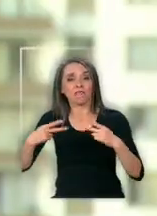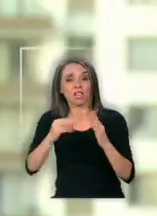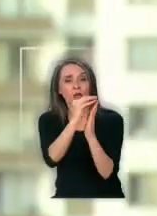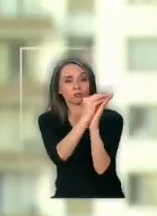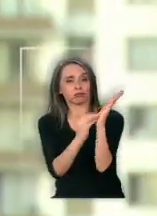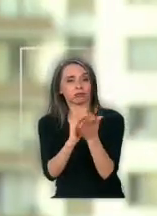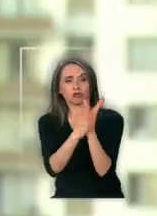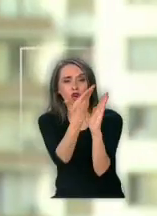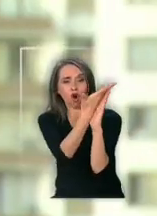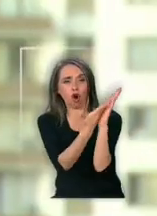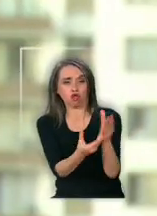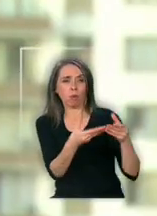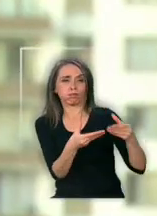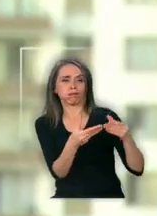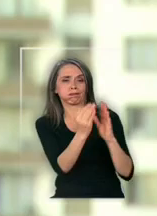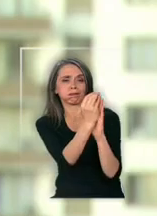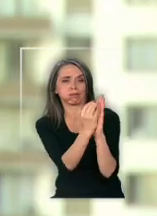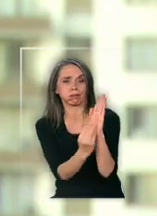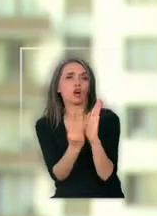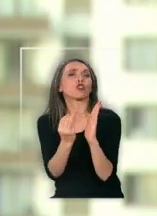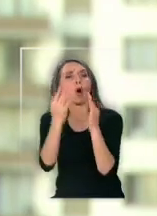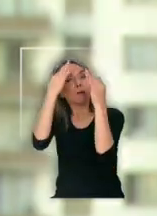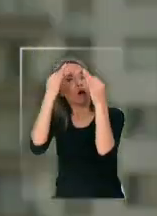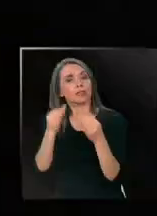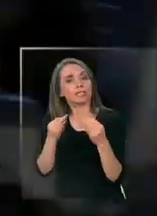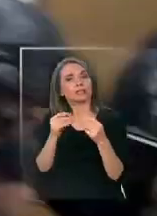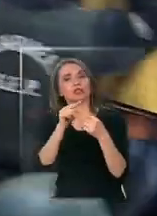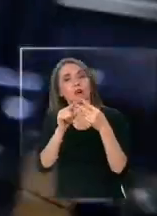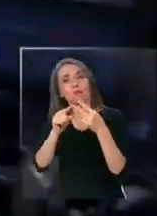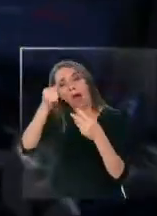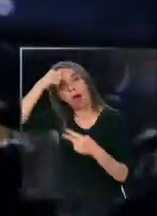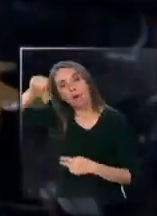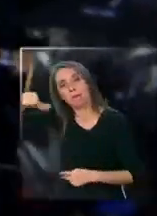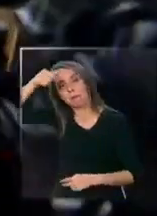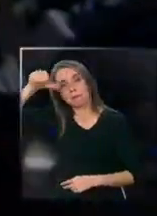consideraciones y cómo se llegan a estas determinaciones para poder establecer estas penas.